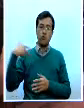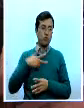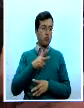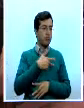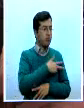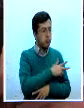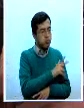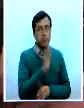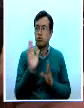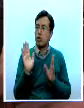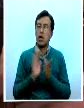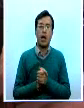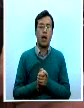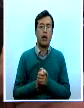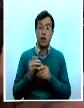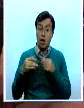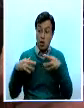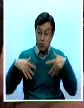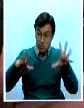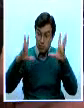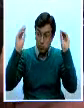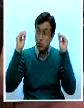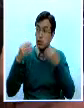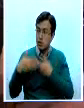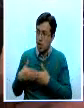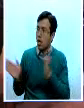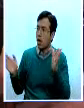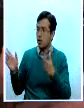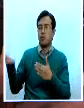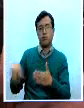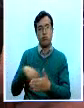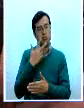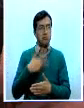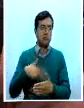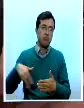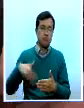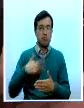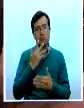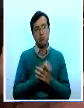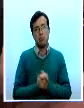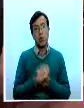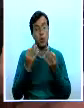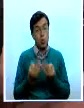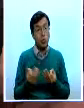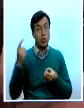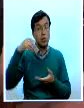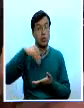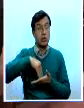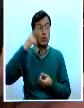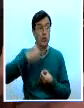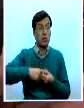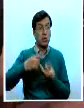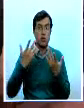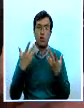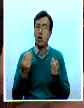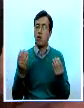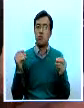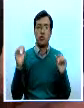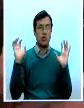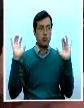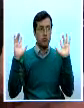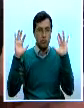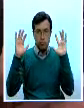estén en estos momentos por ahí a los peatones entonces iremos abriendo y cerrando conforme eso pero habrá un momento en el cual en el centro histórico ya se peatón y se porque obviamente